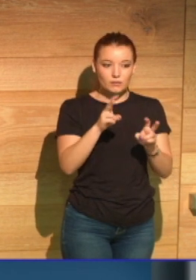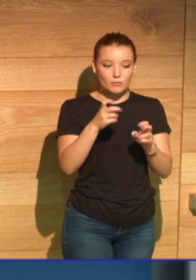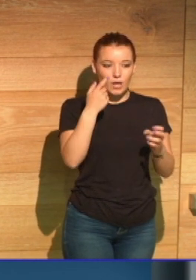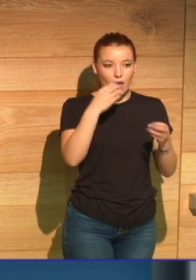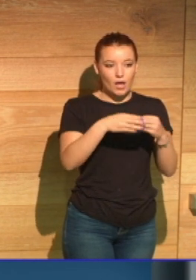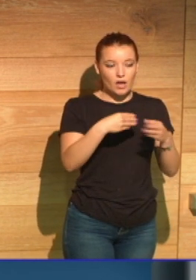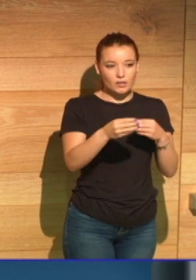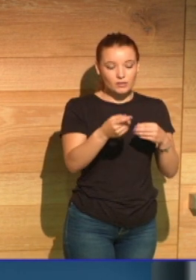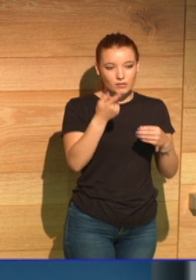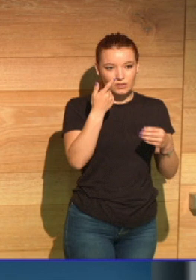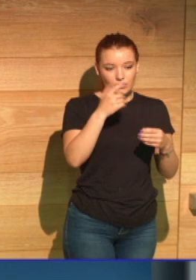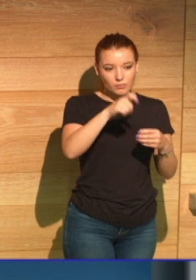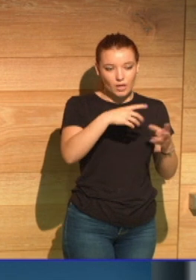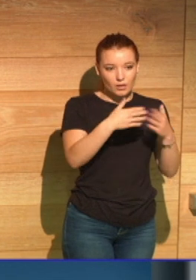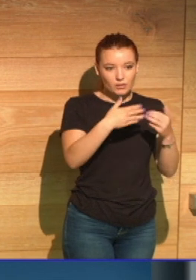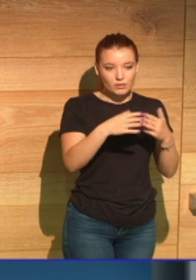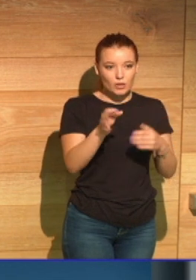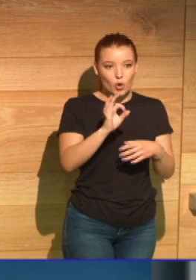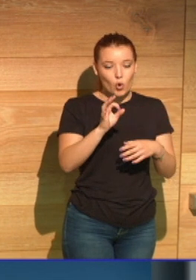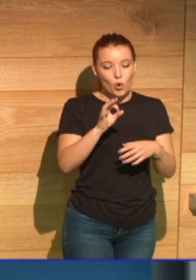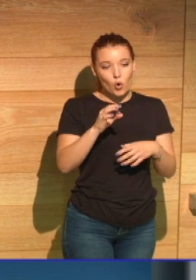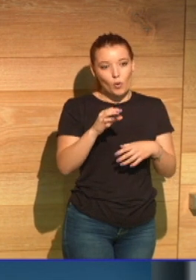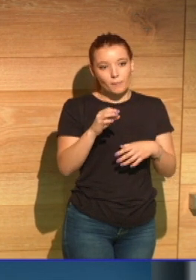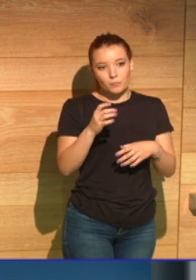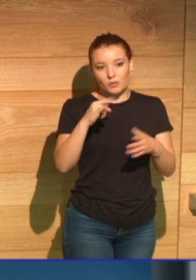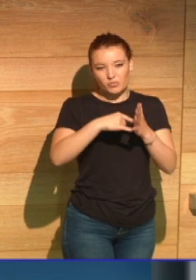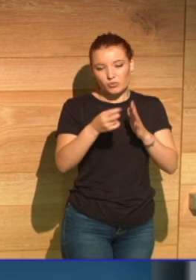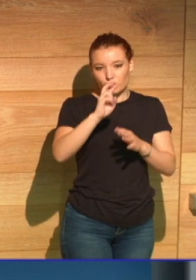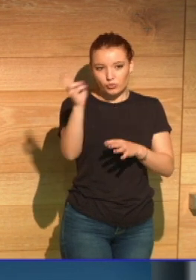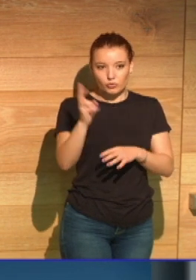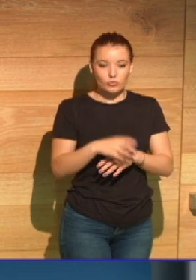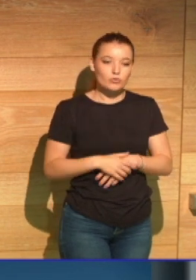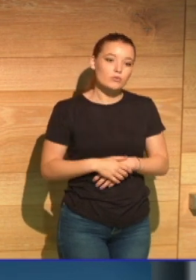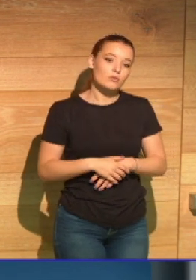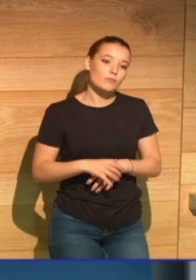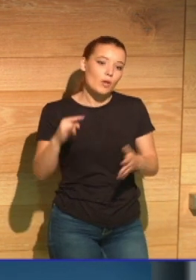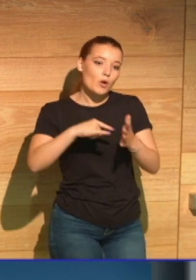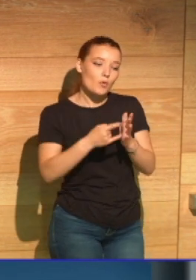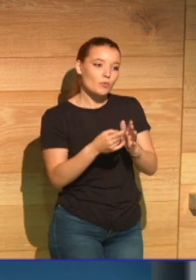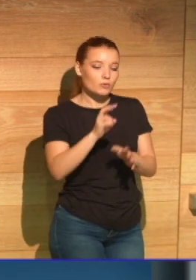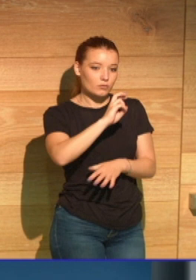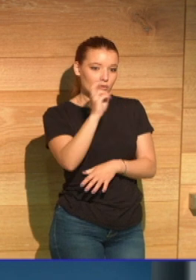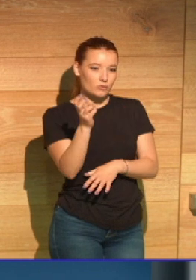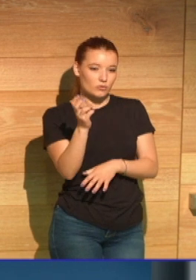proyectos de visualización distintos como el Cubo Negro 8K, y un proyecto totalmente diferente que busca ser